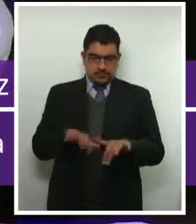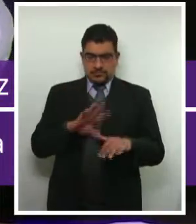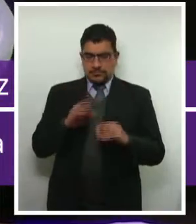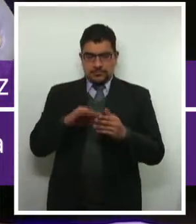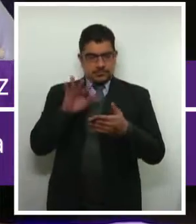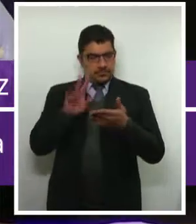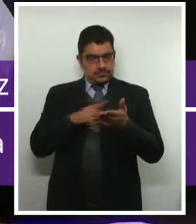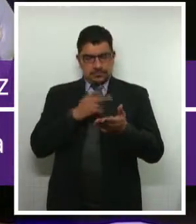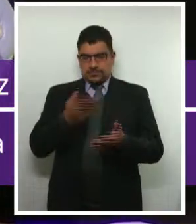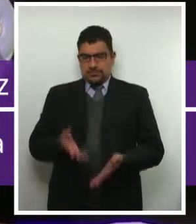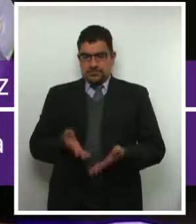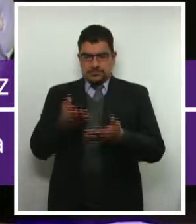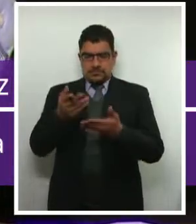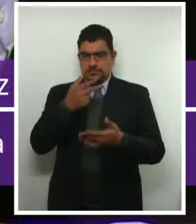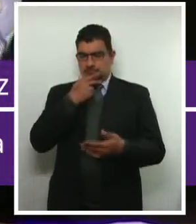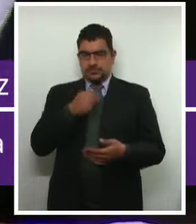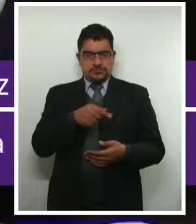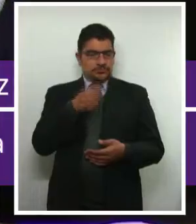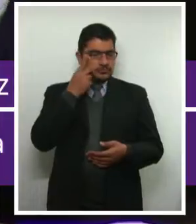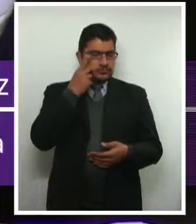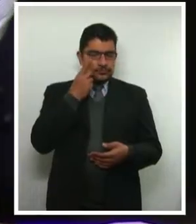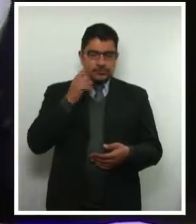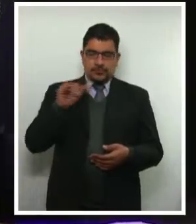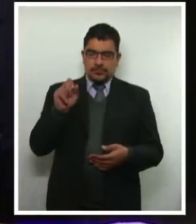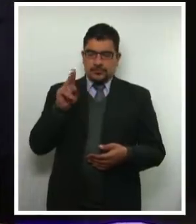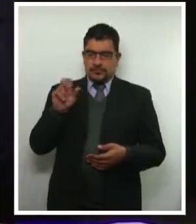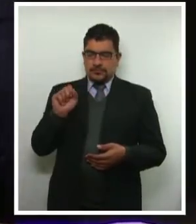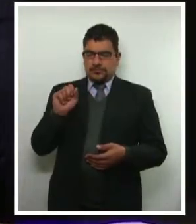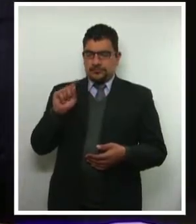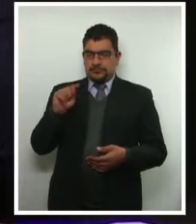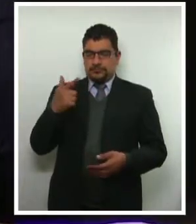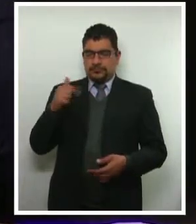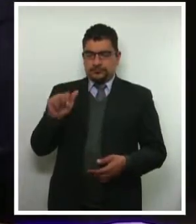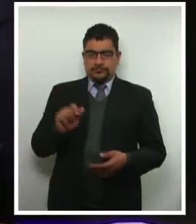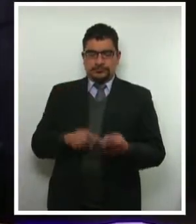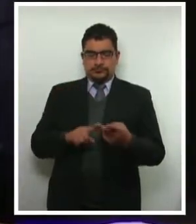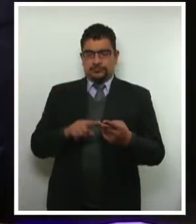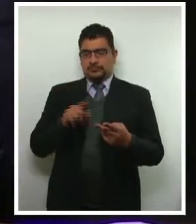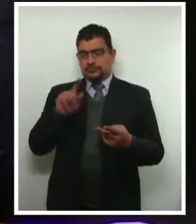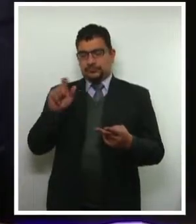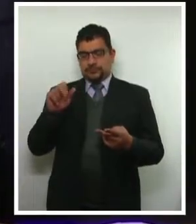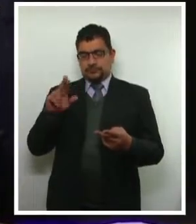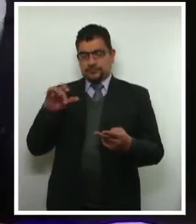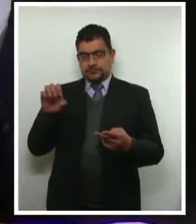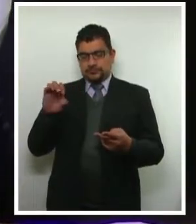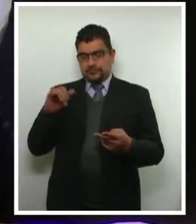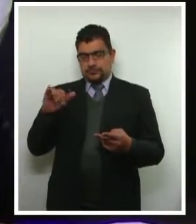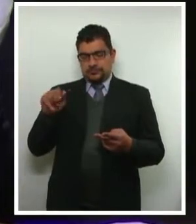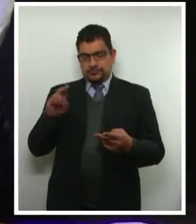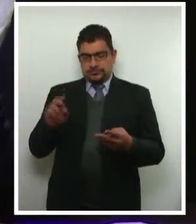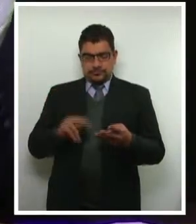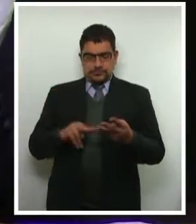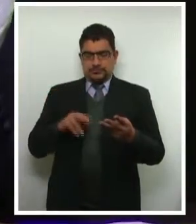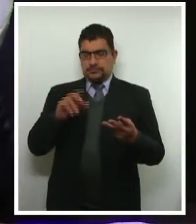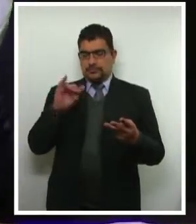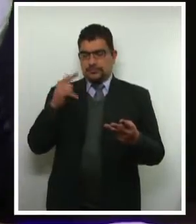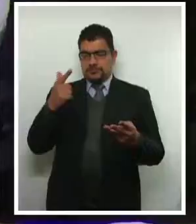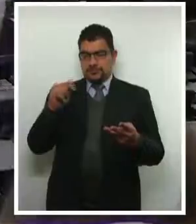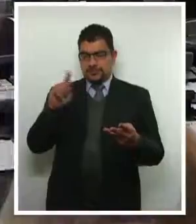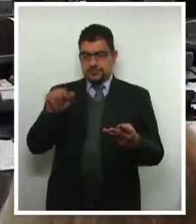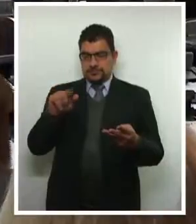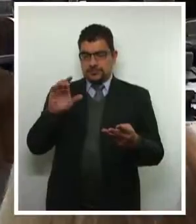lectura. Ahorita tiene la palabra el diputado Jesús Ortega, el diputado Enrique Jackson y el diputado Gonzalo Altamirano